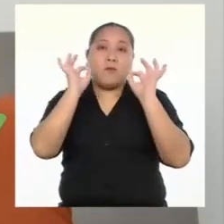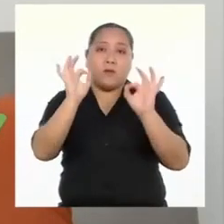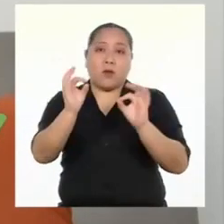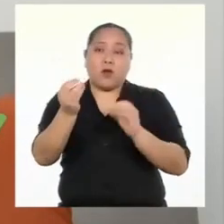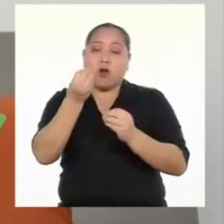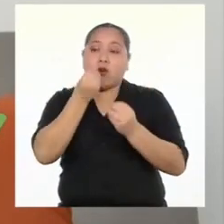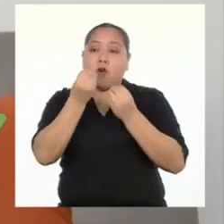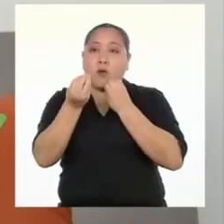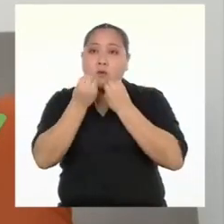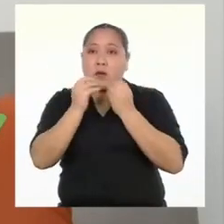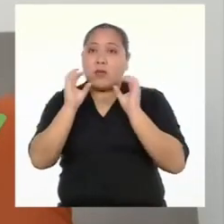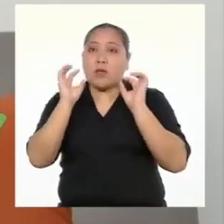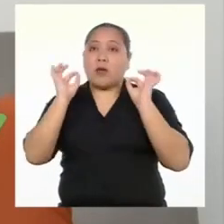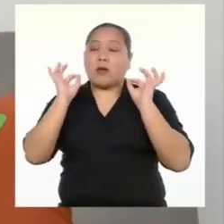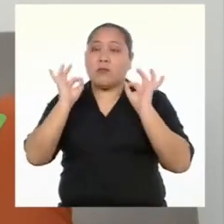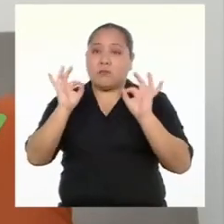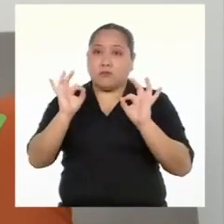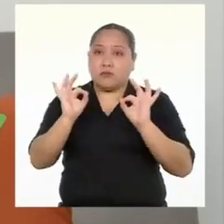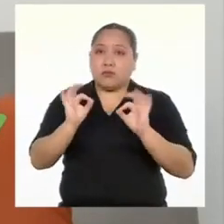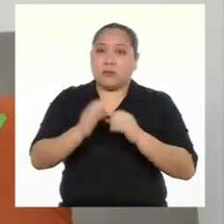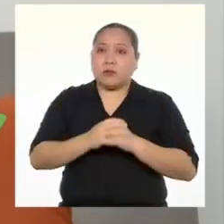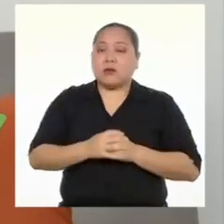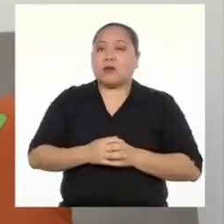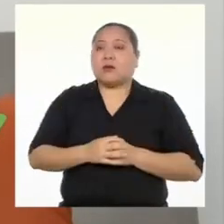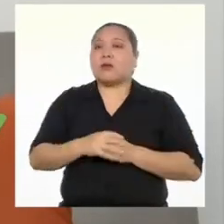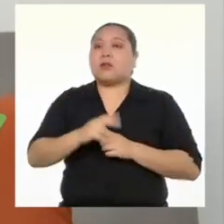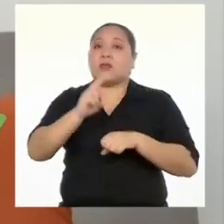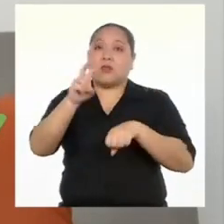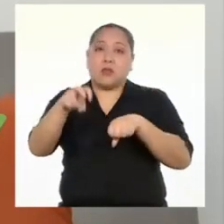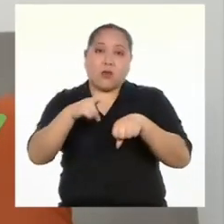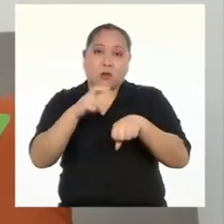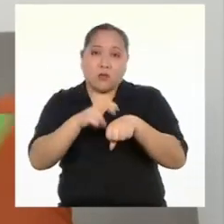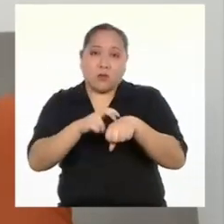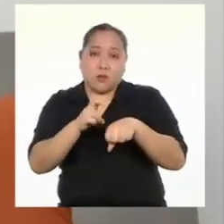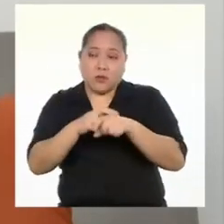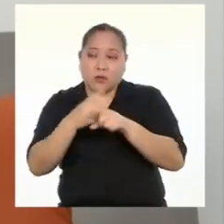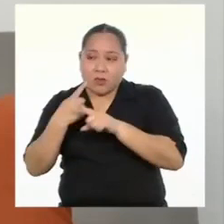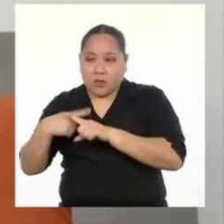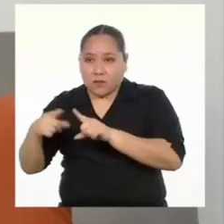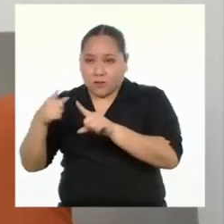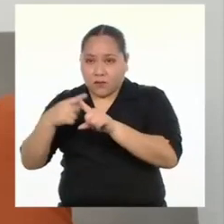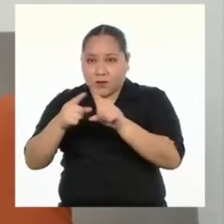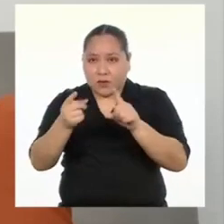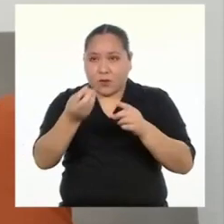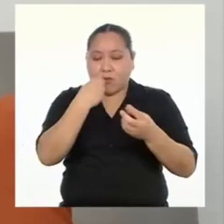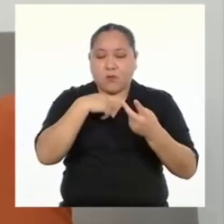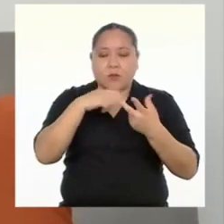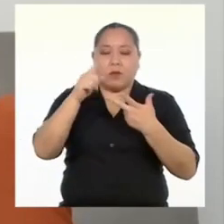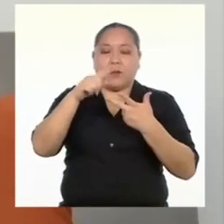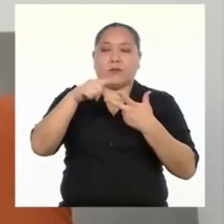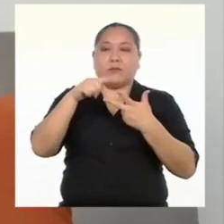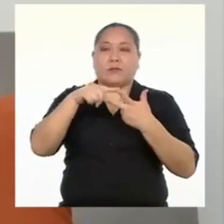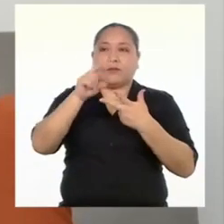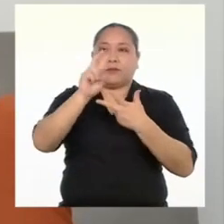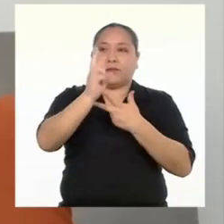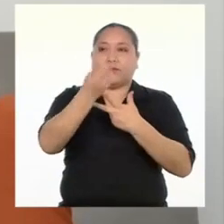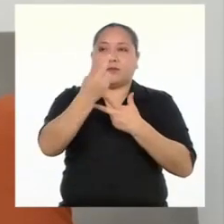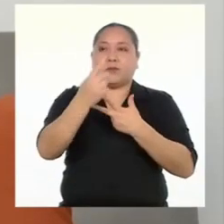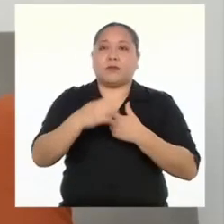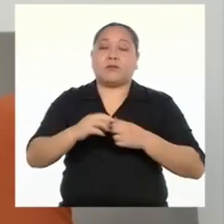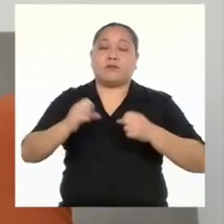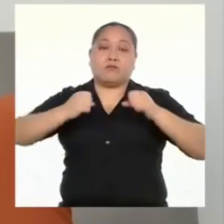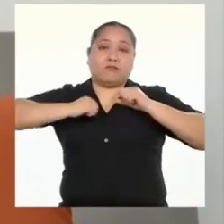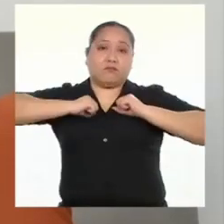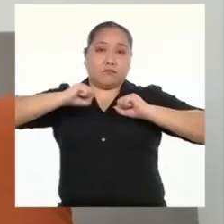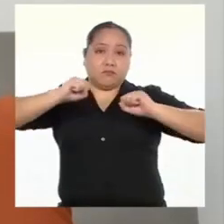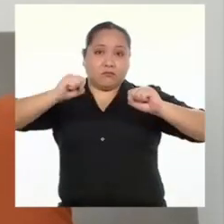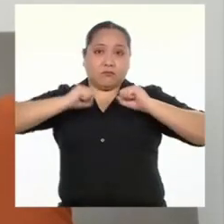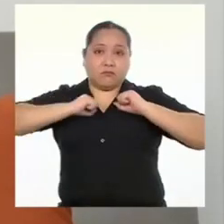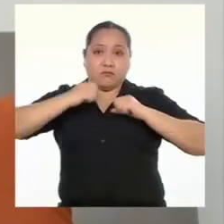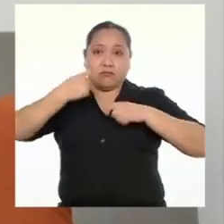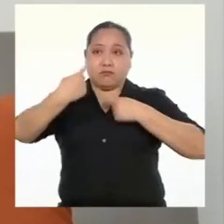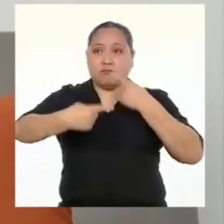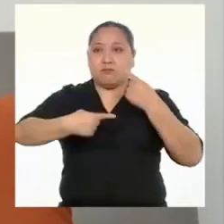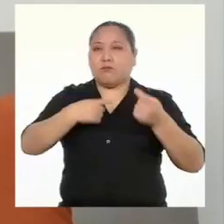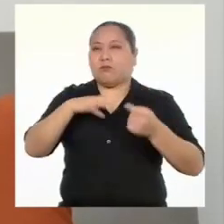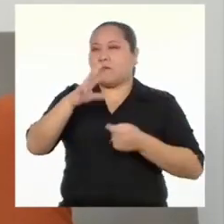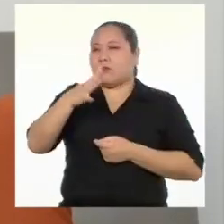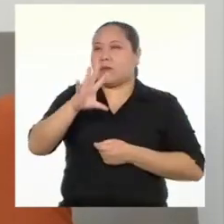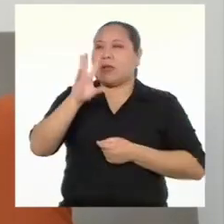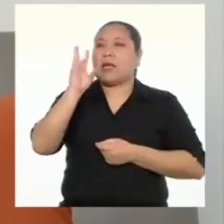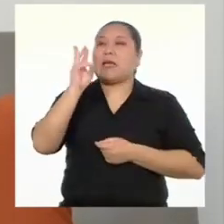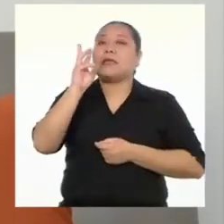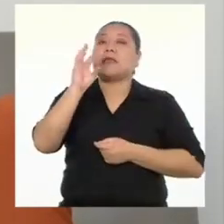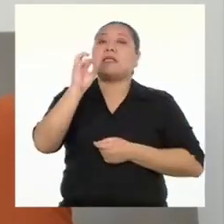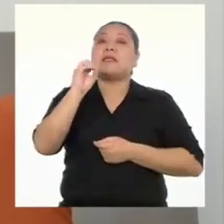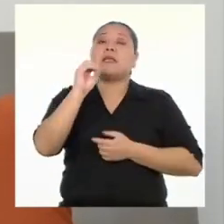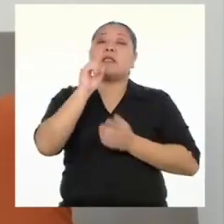con alimentos saludables frescos, naturales y variados. Dos, una actividad física regular de por lo